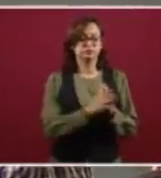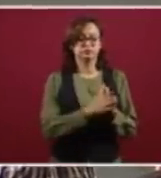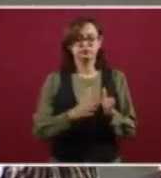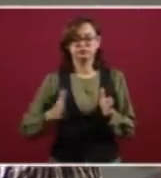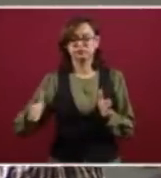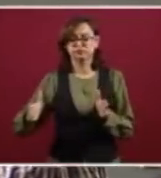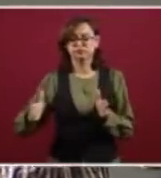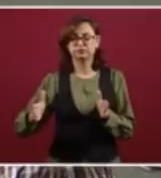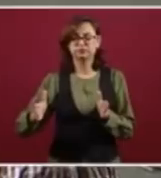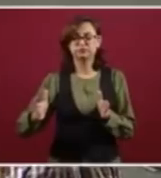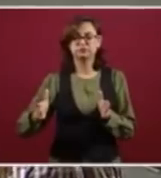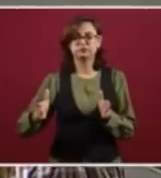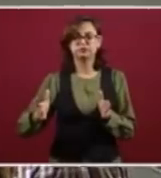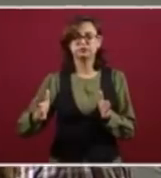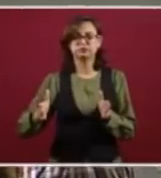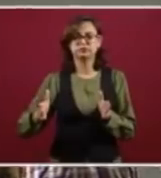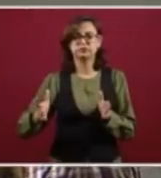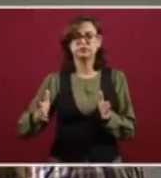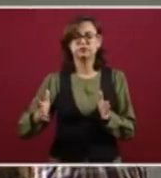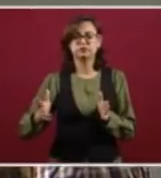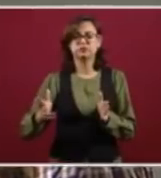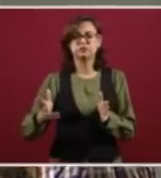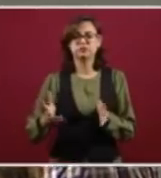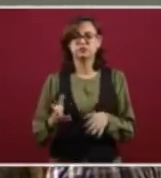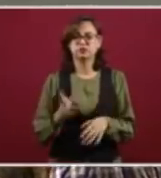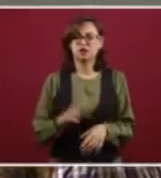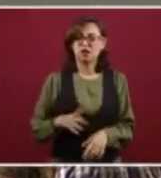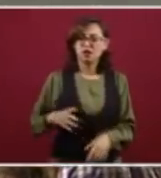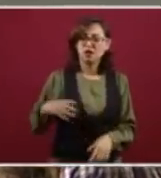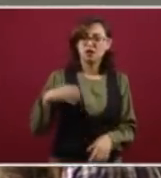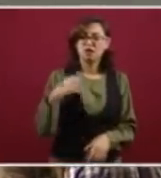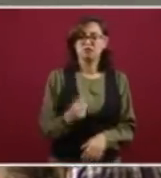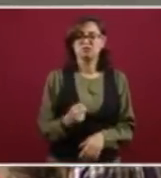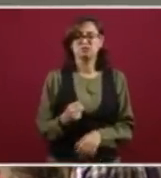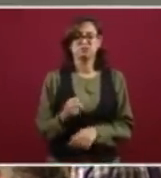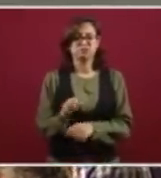en la que el uso de la fuerza